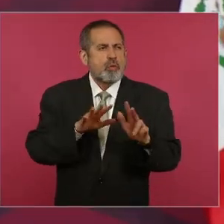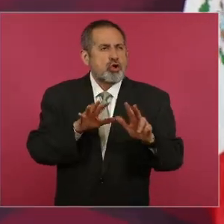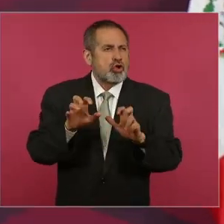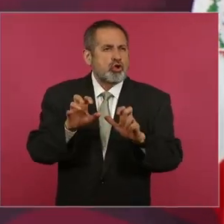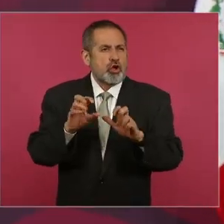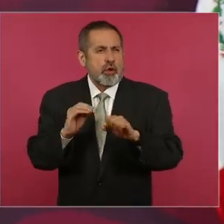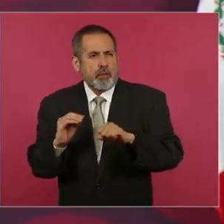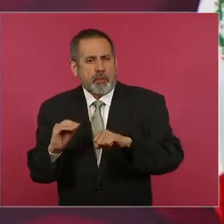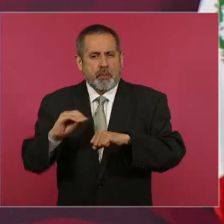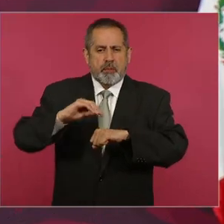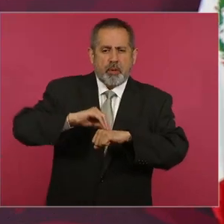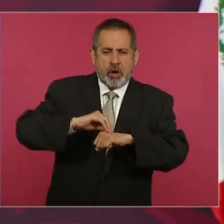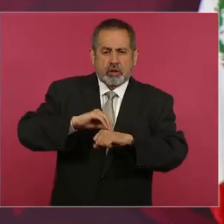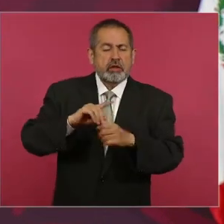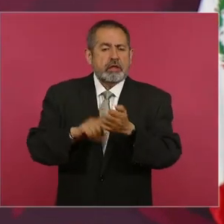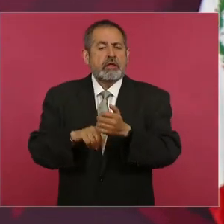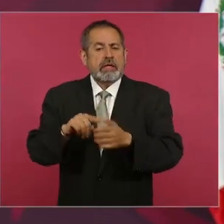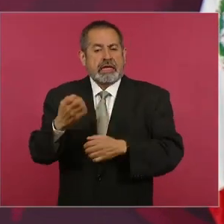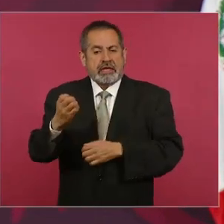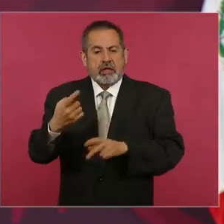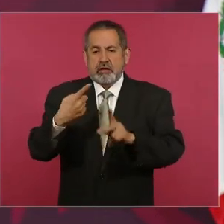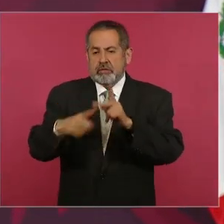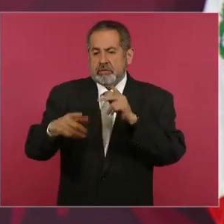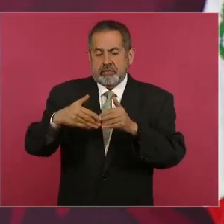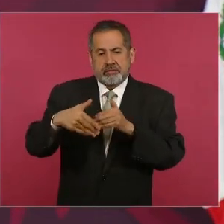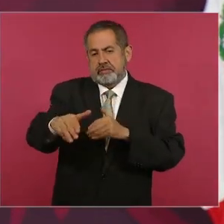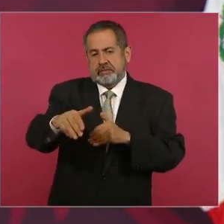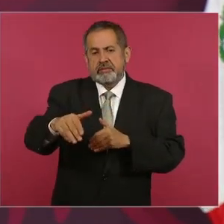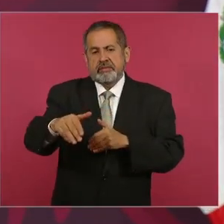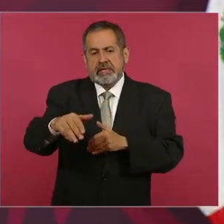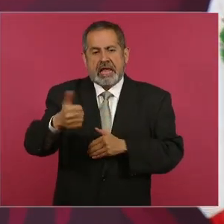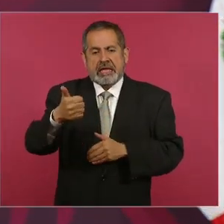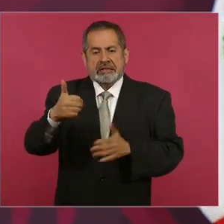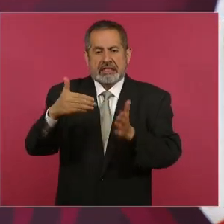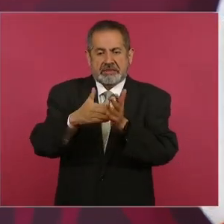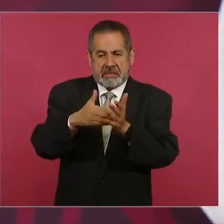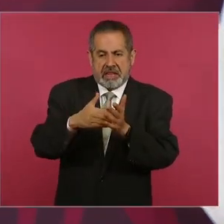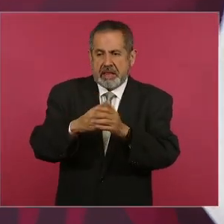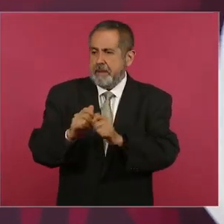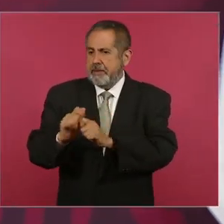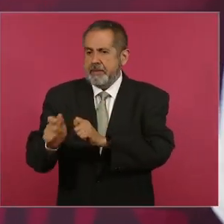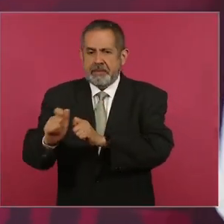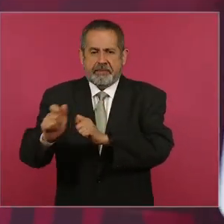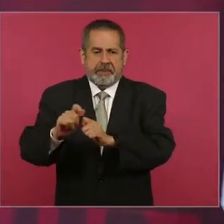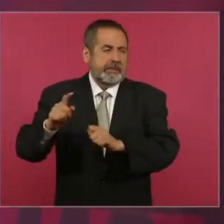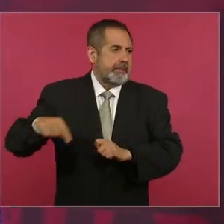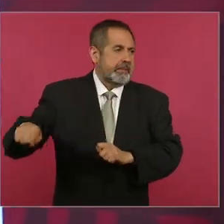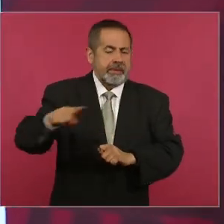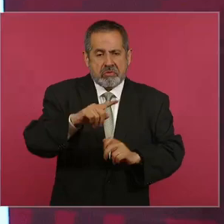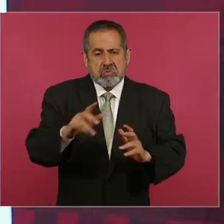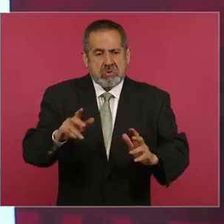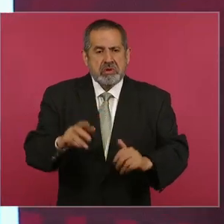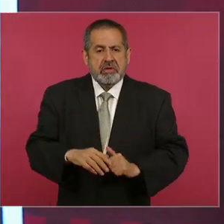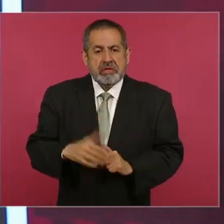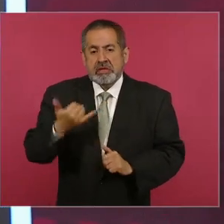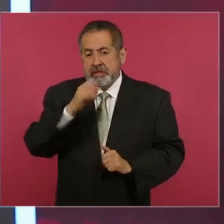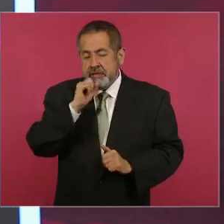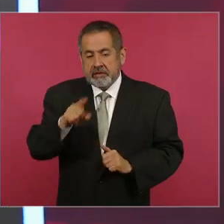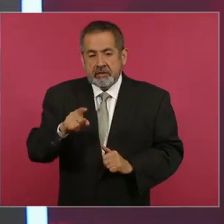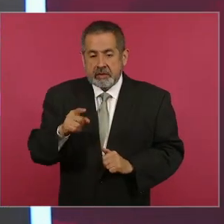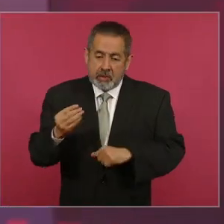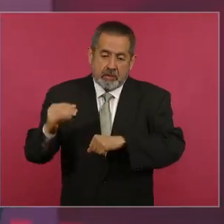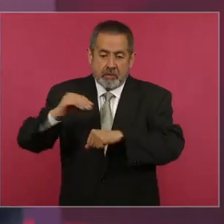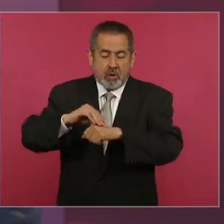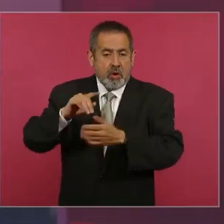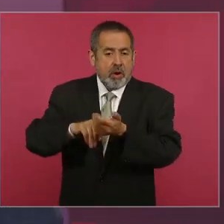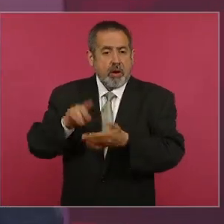4,800 y ya a partir de enero 6,000. Y aumento